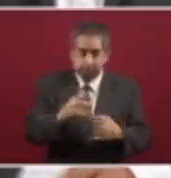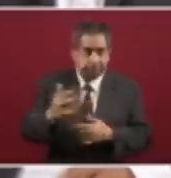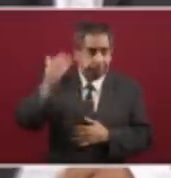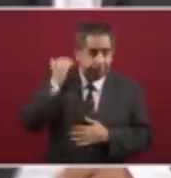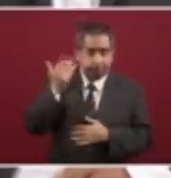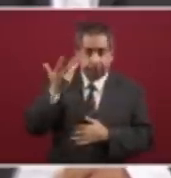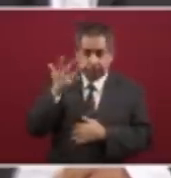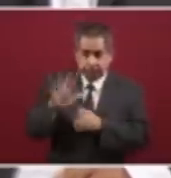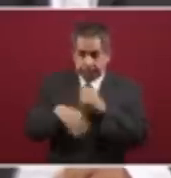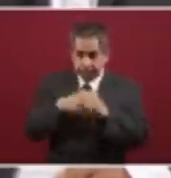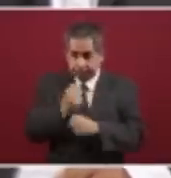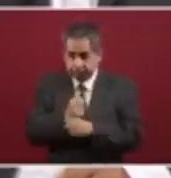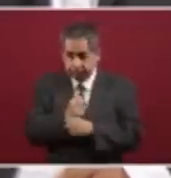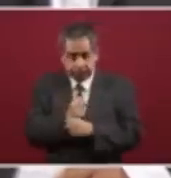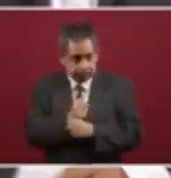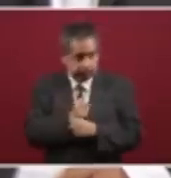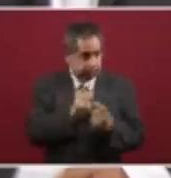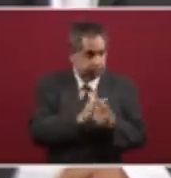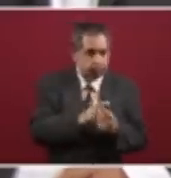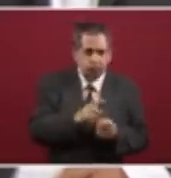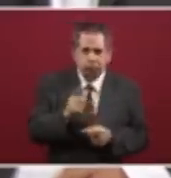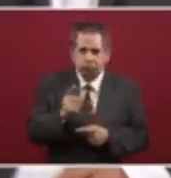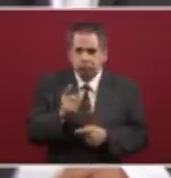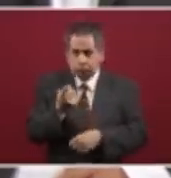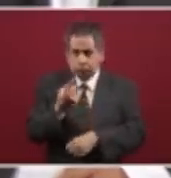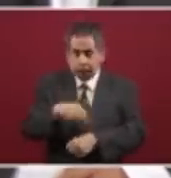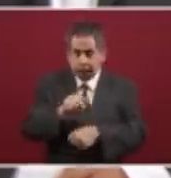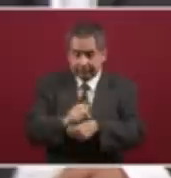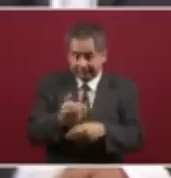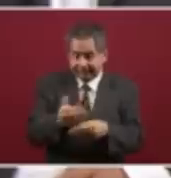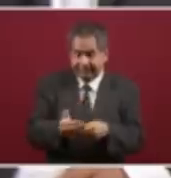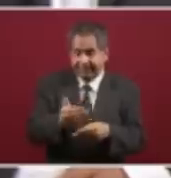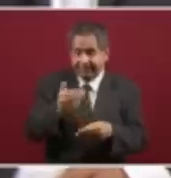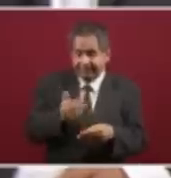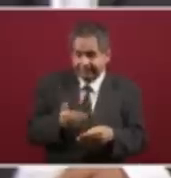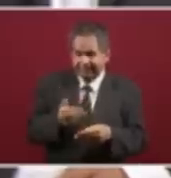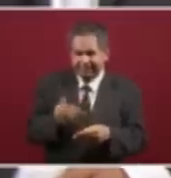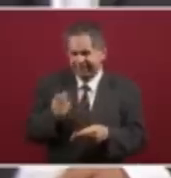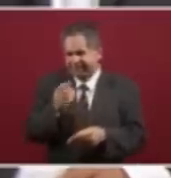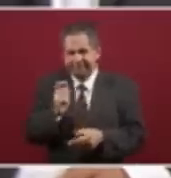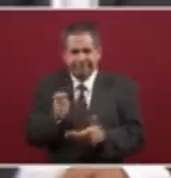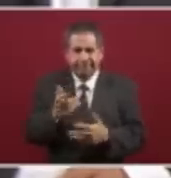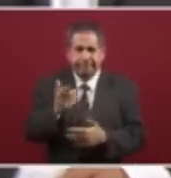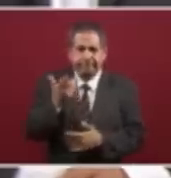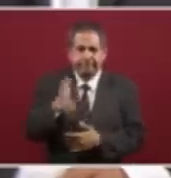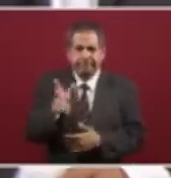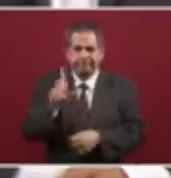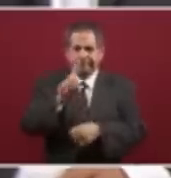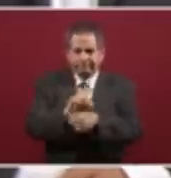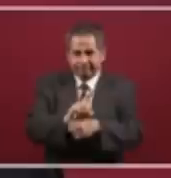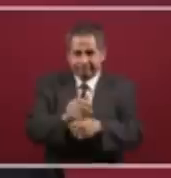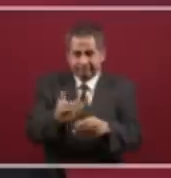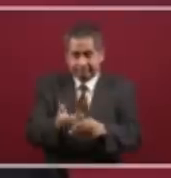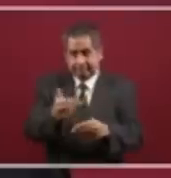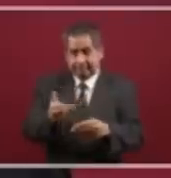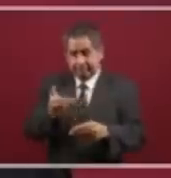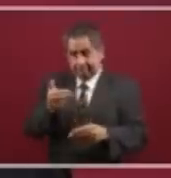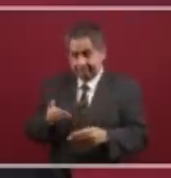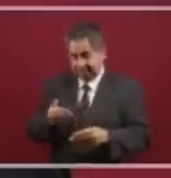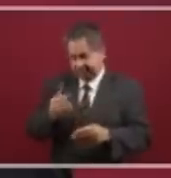años una semana antes diez días antes de esta tragedia